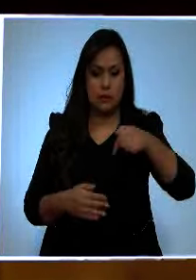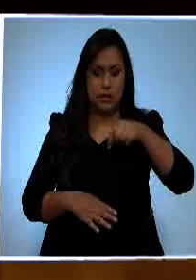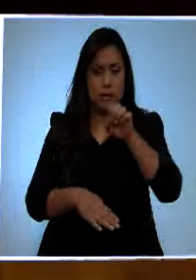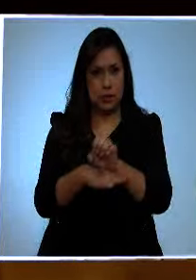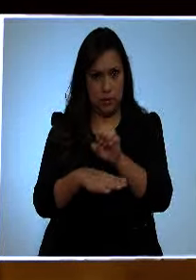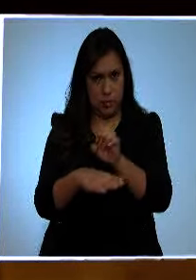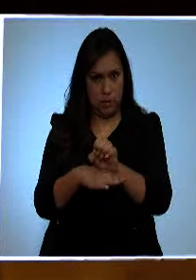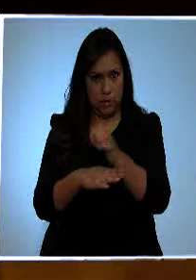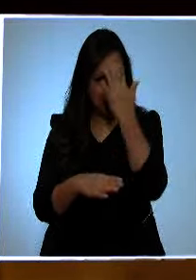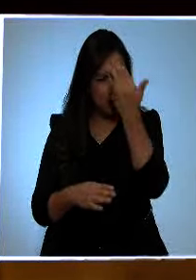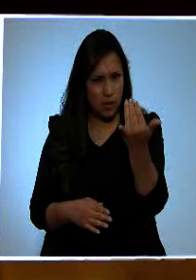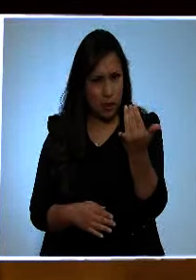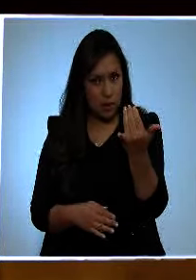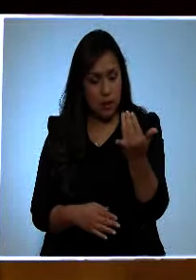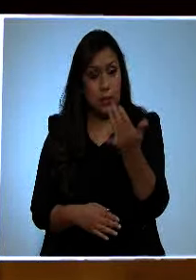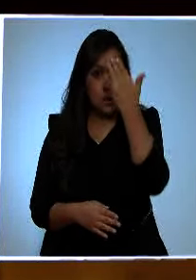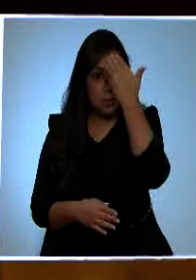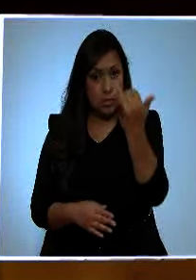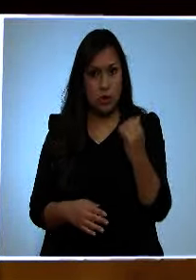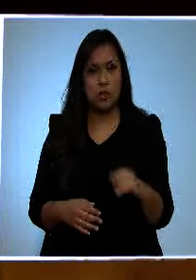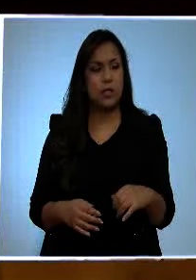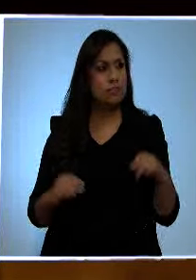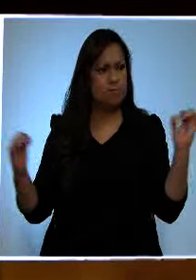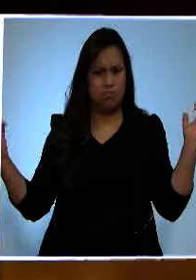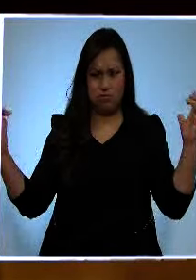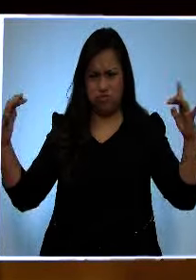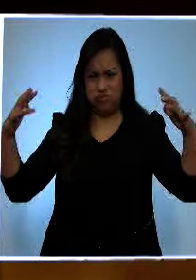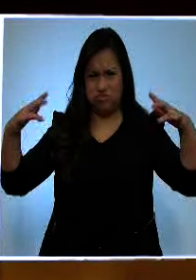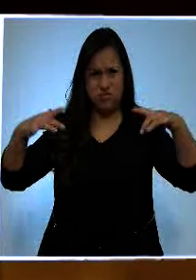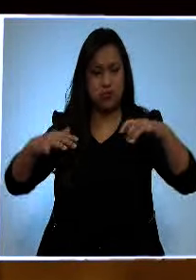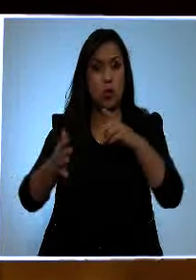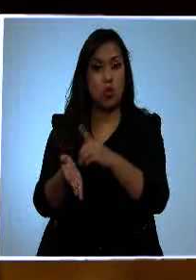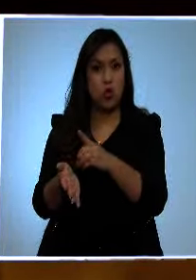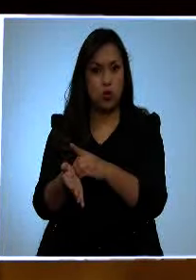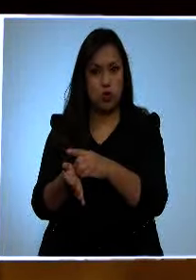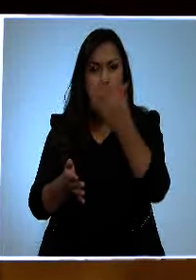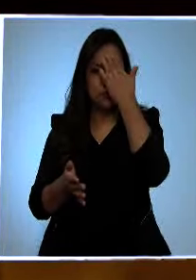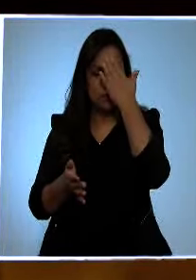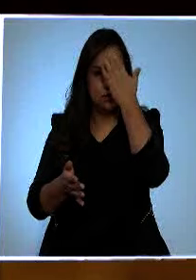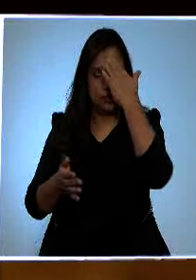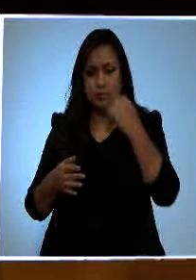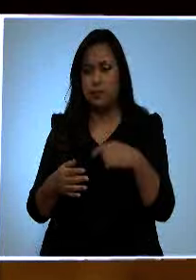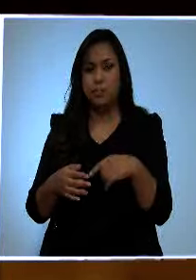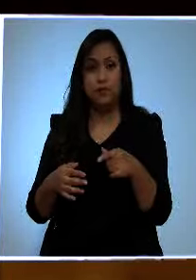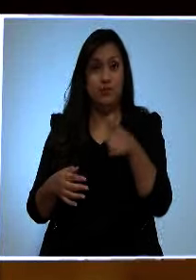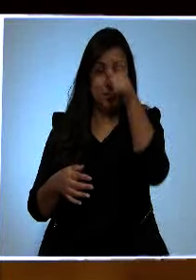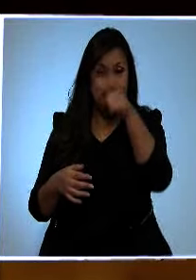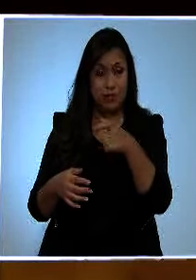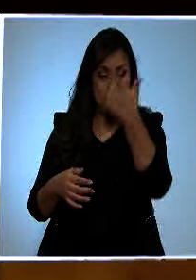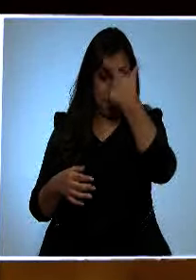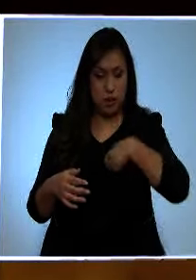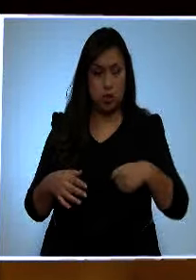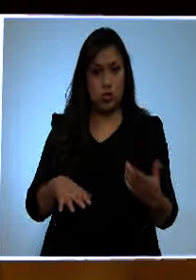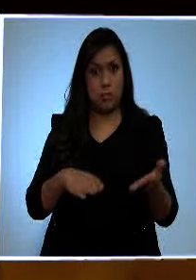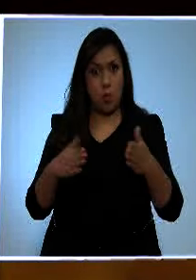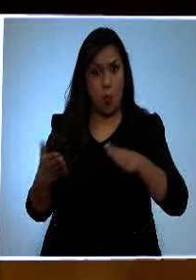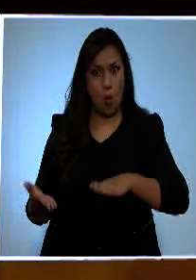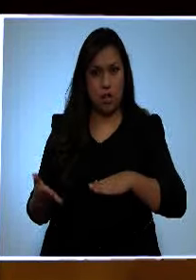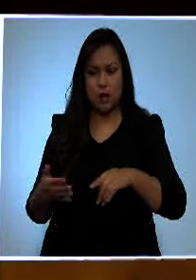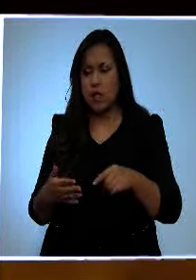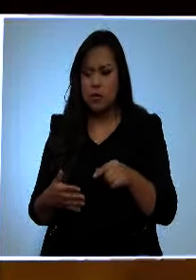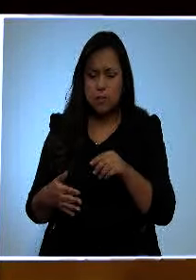único porque hemos reunido a los mejores forenses a nivel mundial ya que aquí en el Ecuador realmente estamos como usted